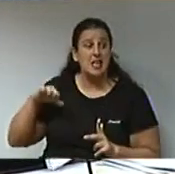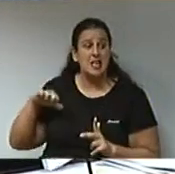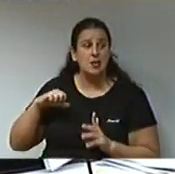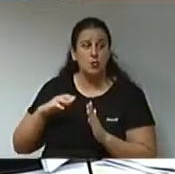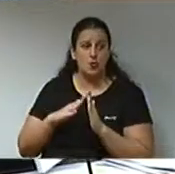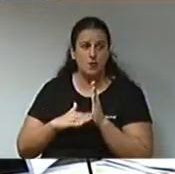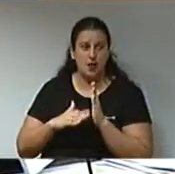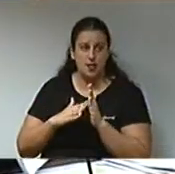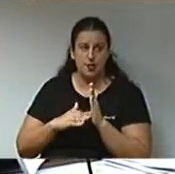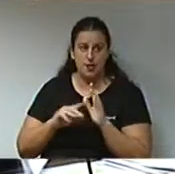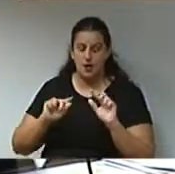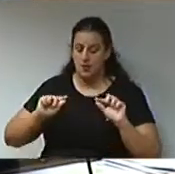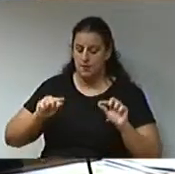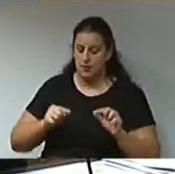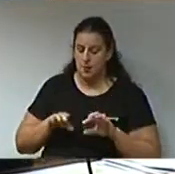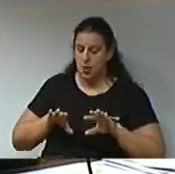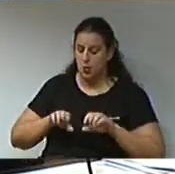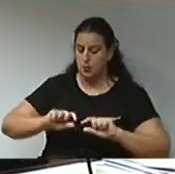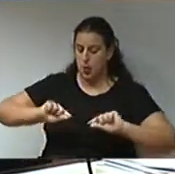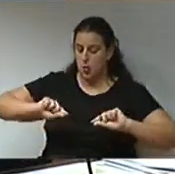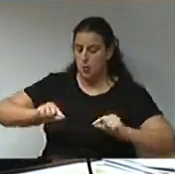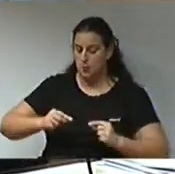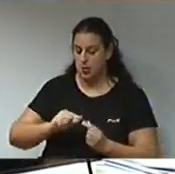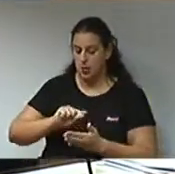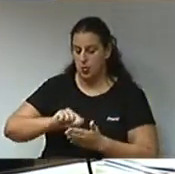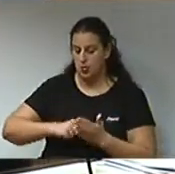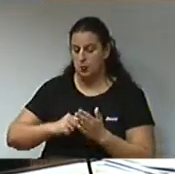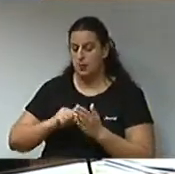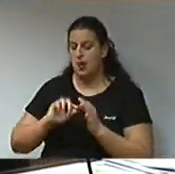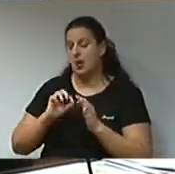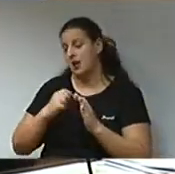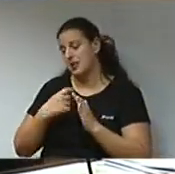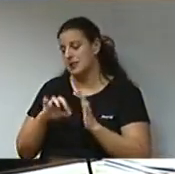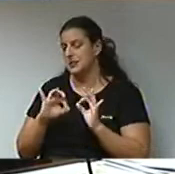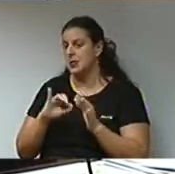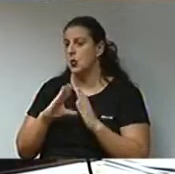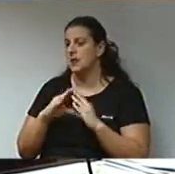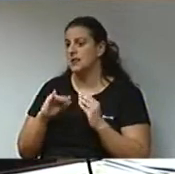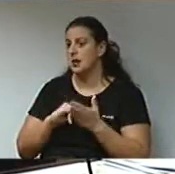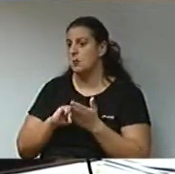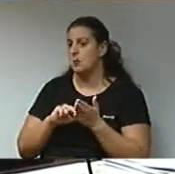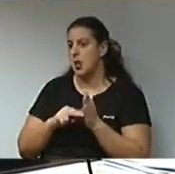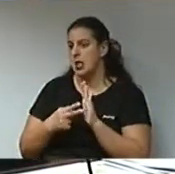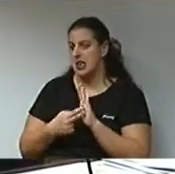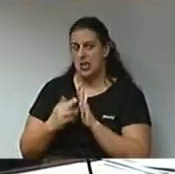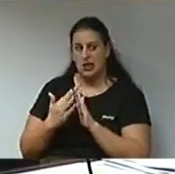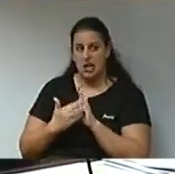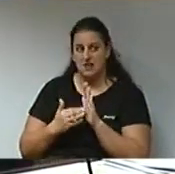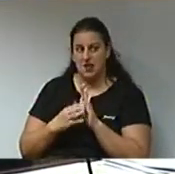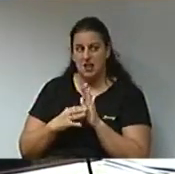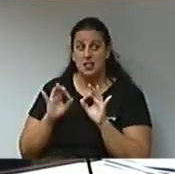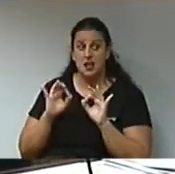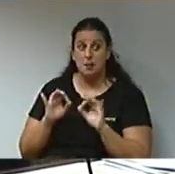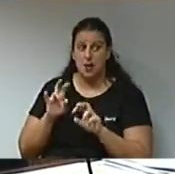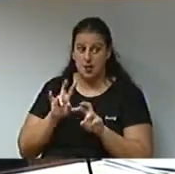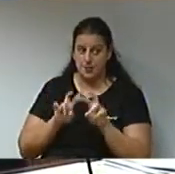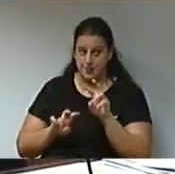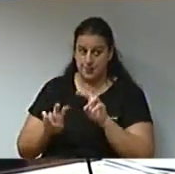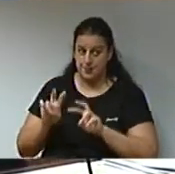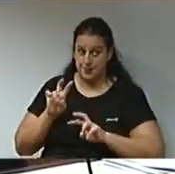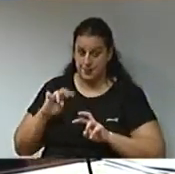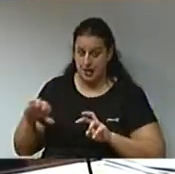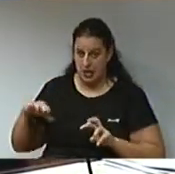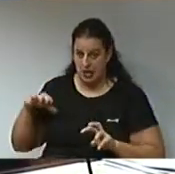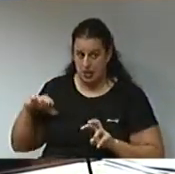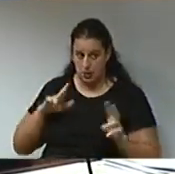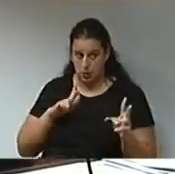firmó una compra, un convenio de compra con la Universidad Politécnica de Valencia para hacer la ampliación del clínico. Bien,